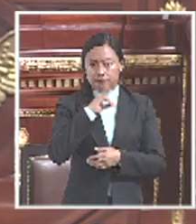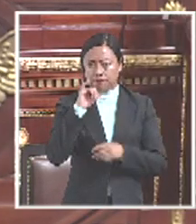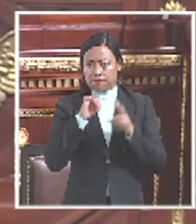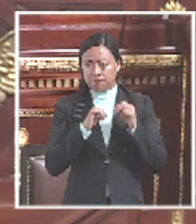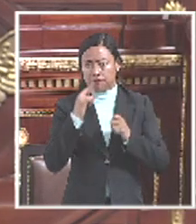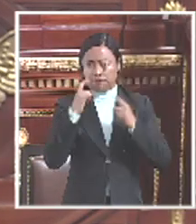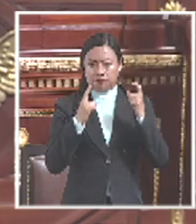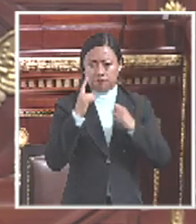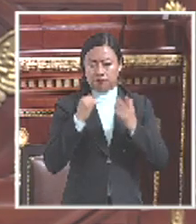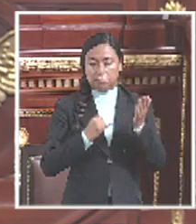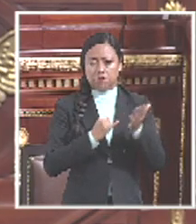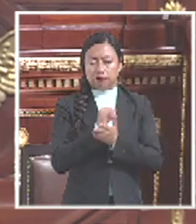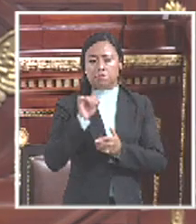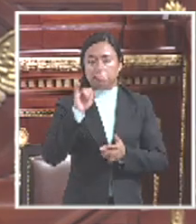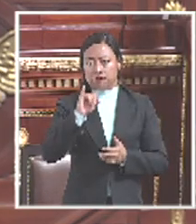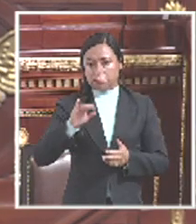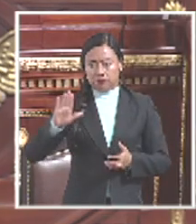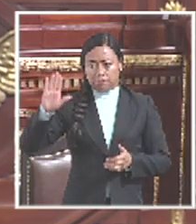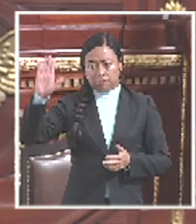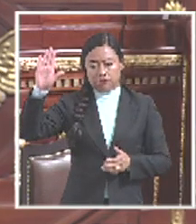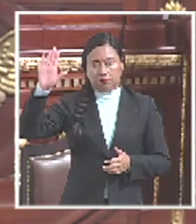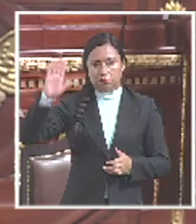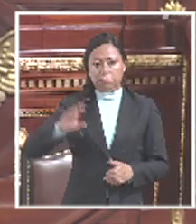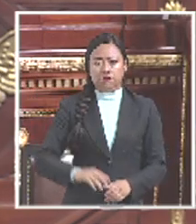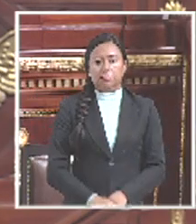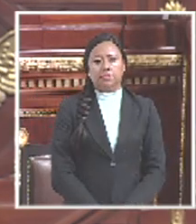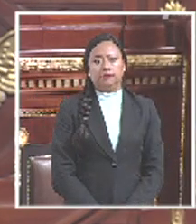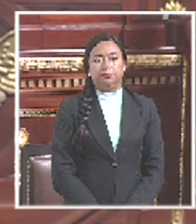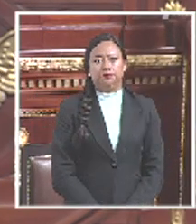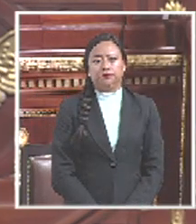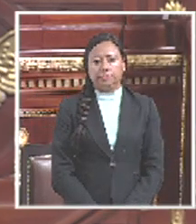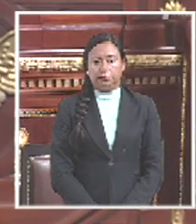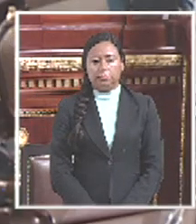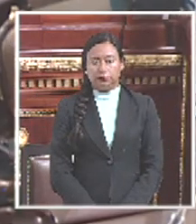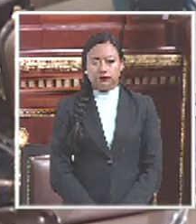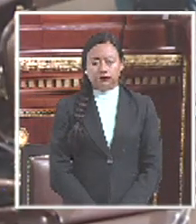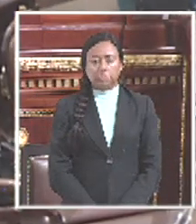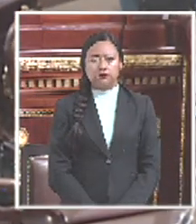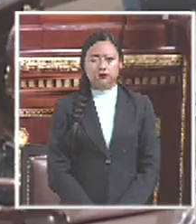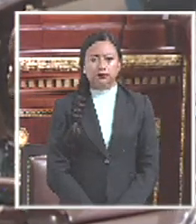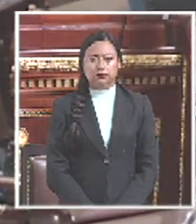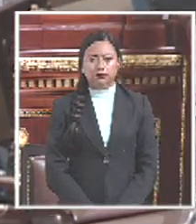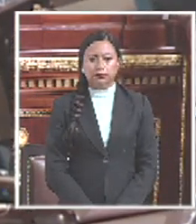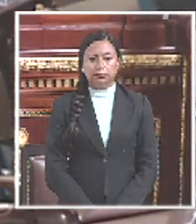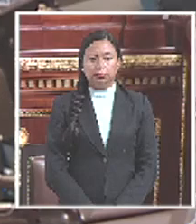resolución. Los que estén por la afirmativa, sírvanse a manifestarlo levantando la mano.